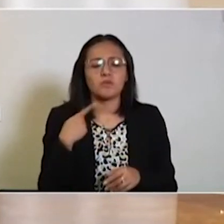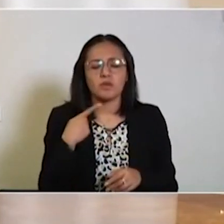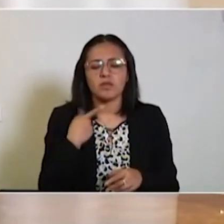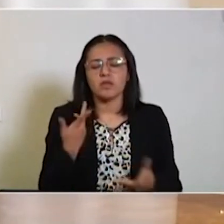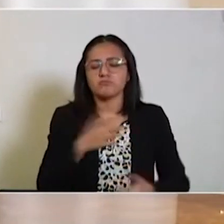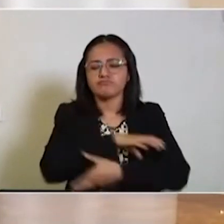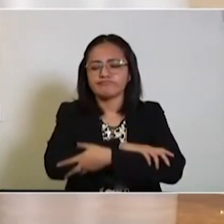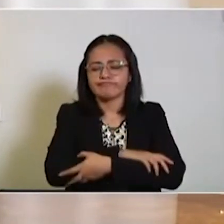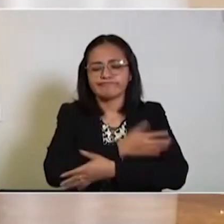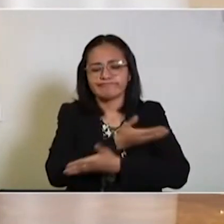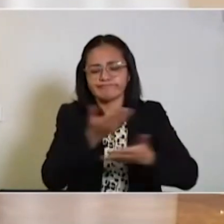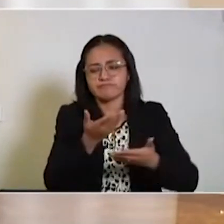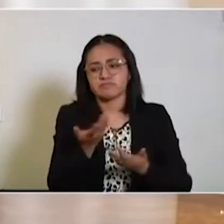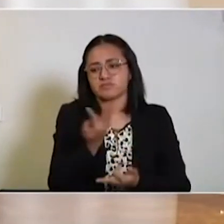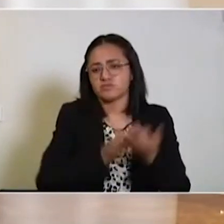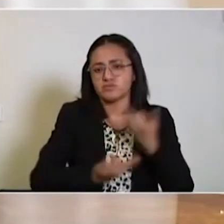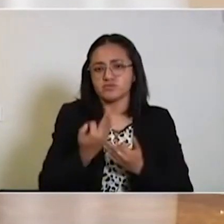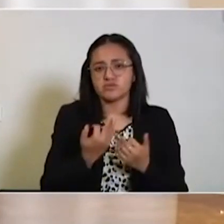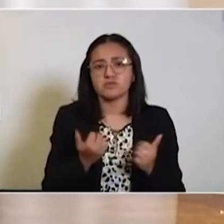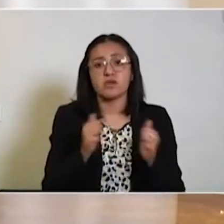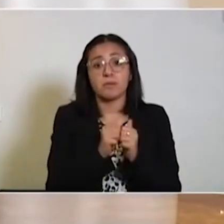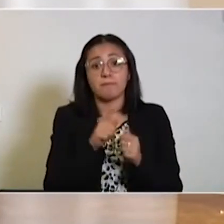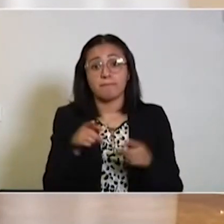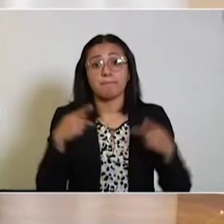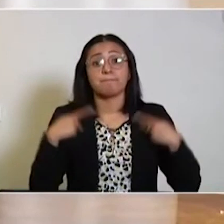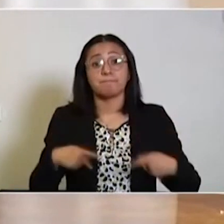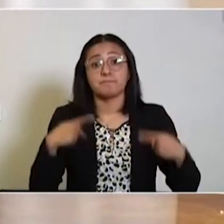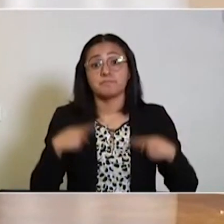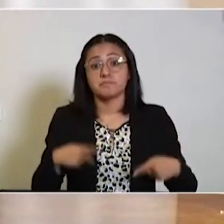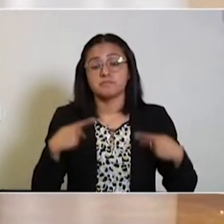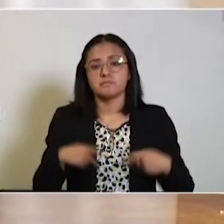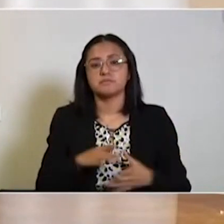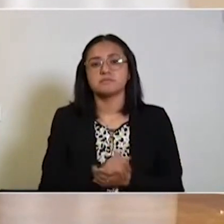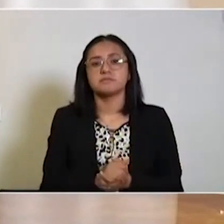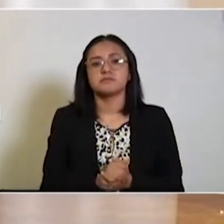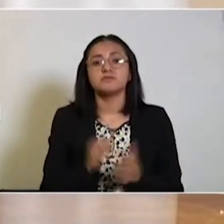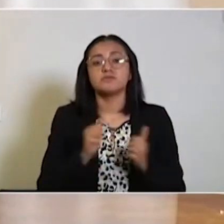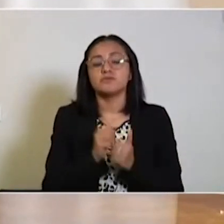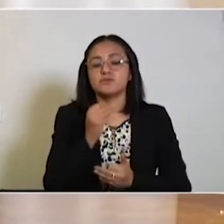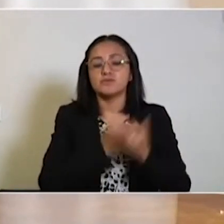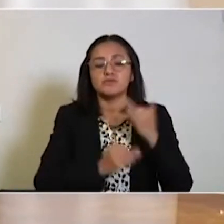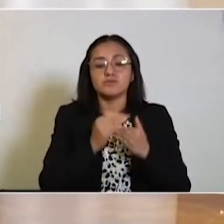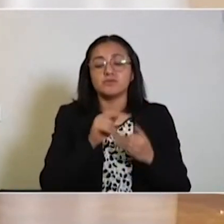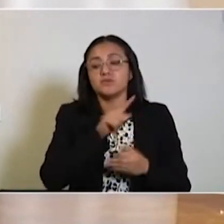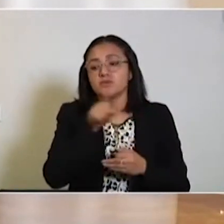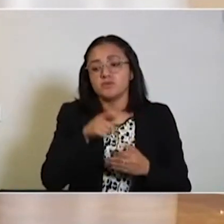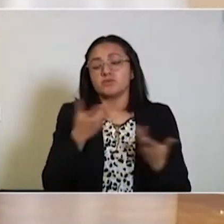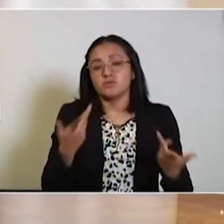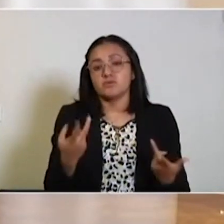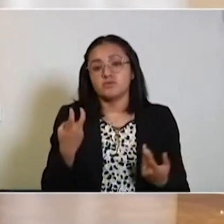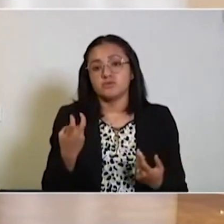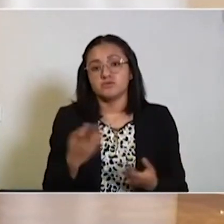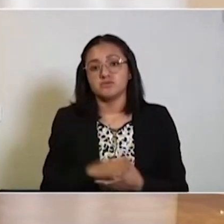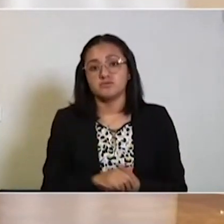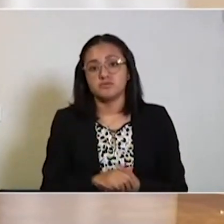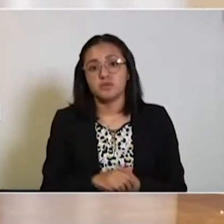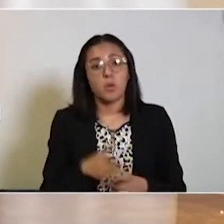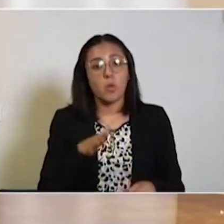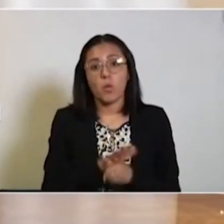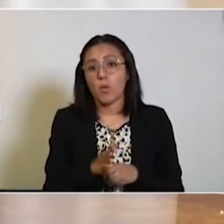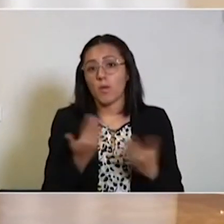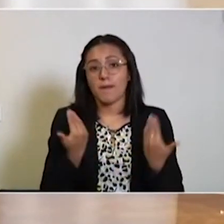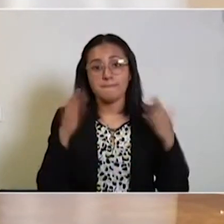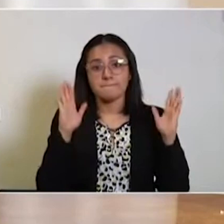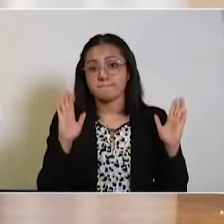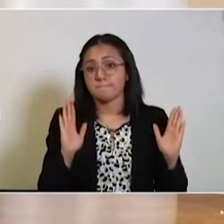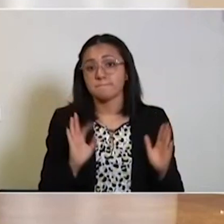solidaridad con todas las personas, con todos los seres humanos, sea cual sea